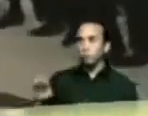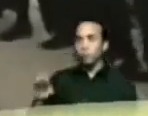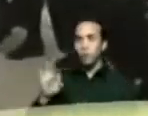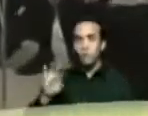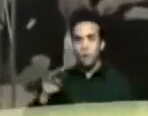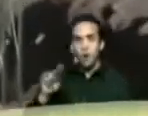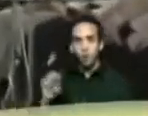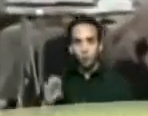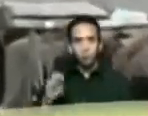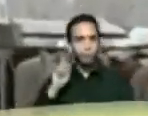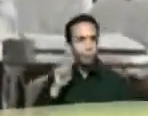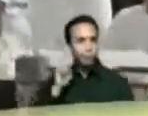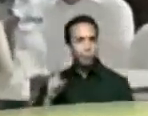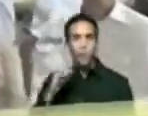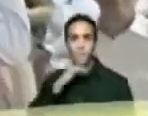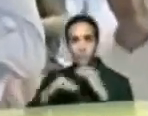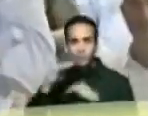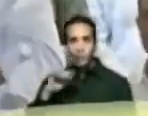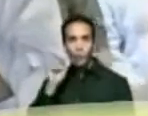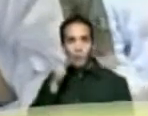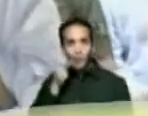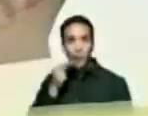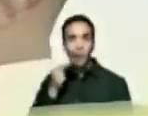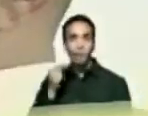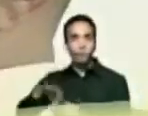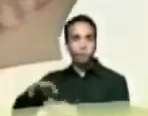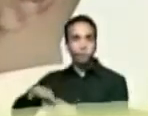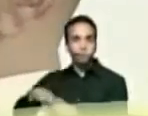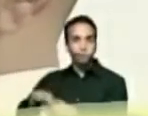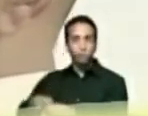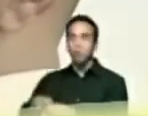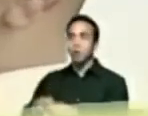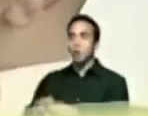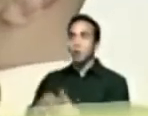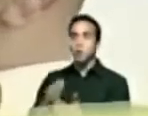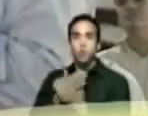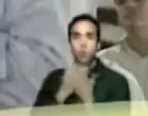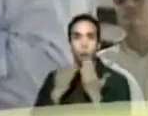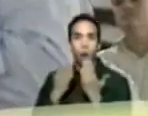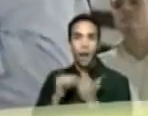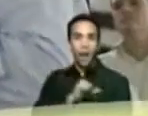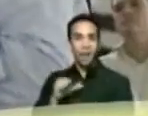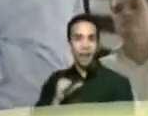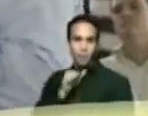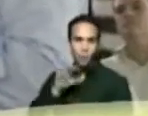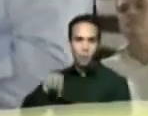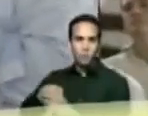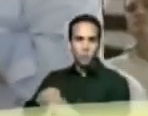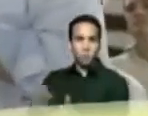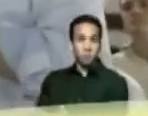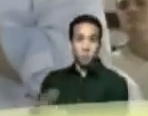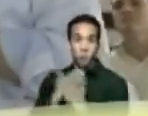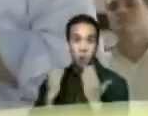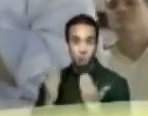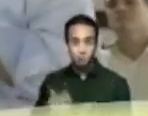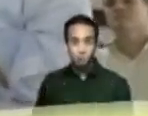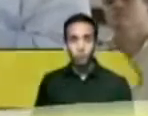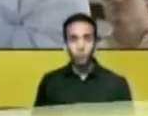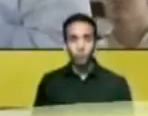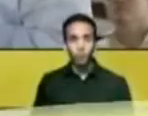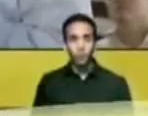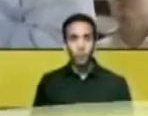en Guaynabo, y donde se menciona que no hay evidencia que vincule al alcalde Héctor O'Neill. Que sean los que sean, están siendo referidos